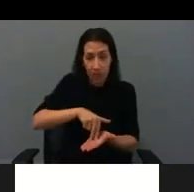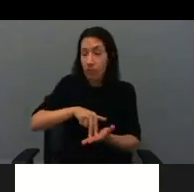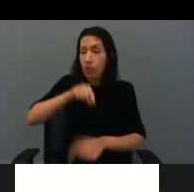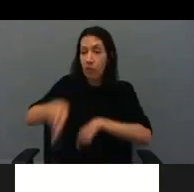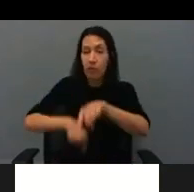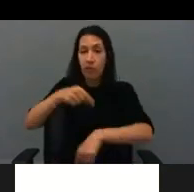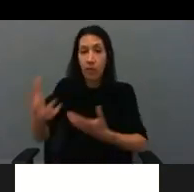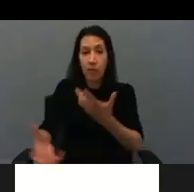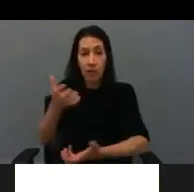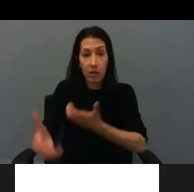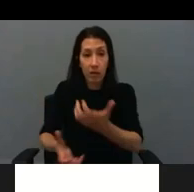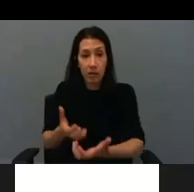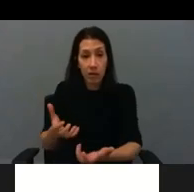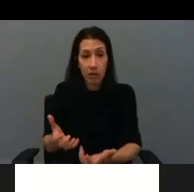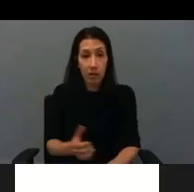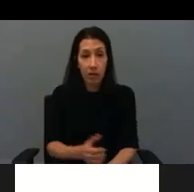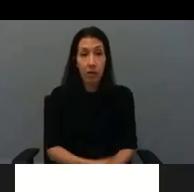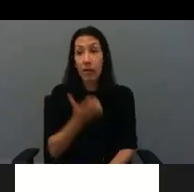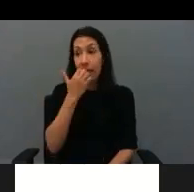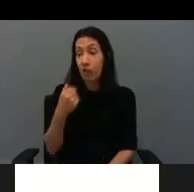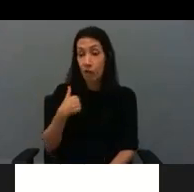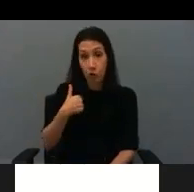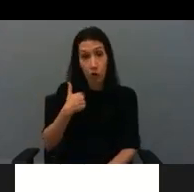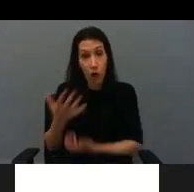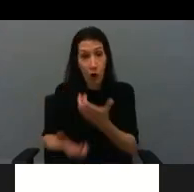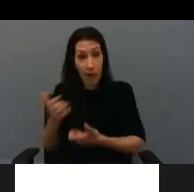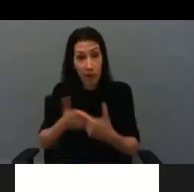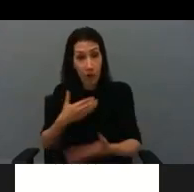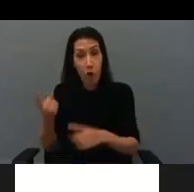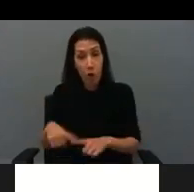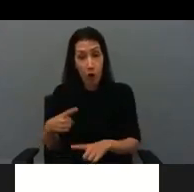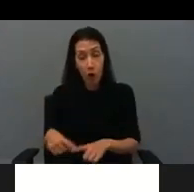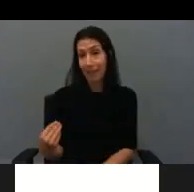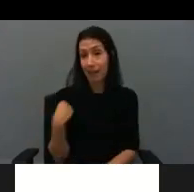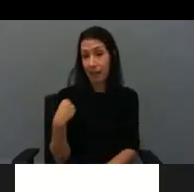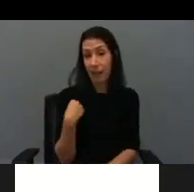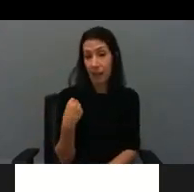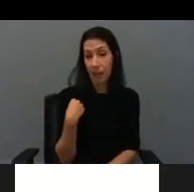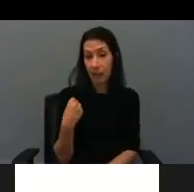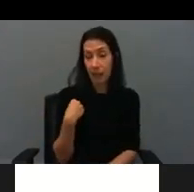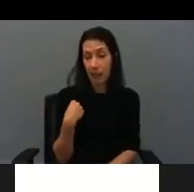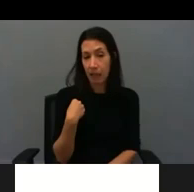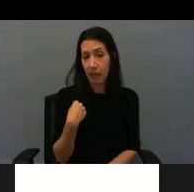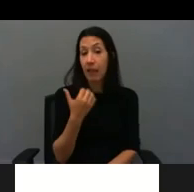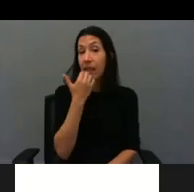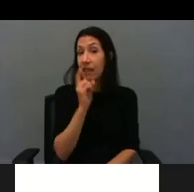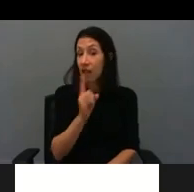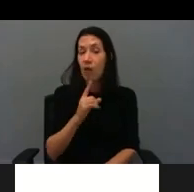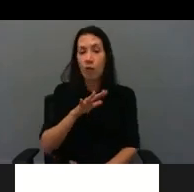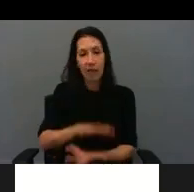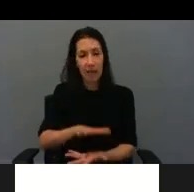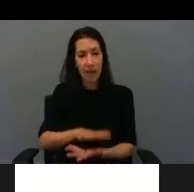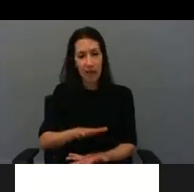cocina y ve si me ve ahí trabajando, se queda tranquila. O si no, si empieza a abrir la trituradora,